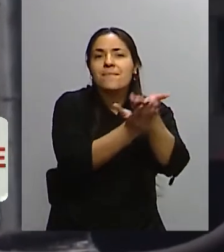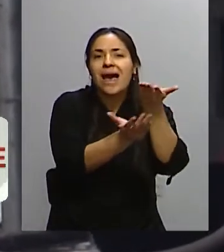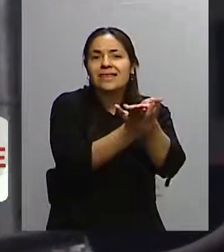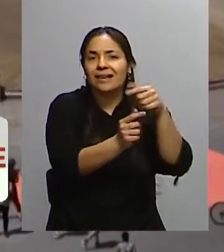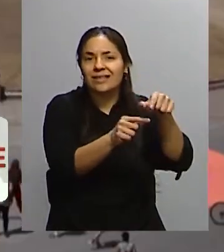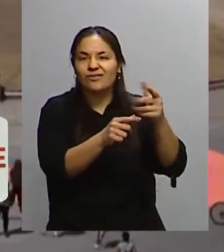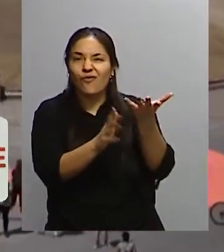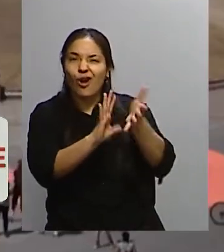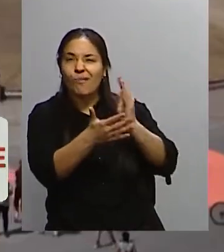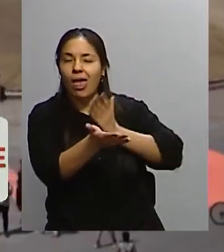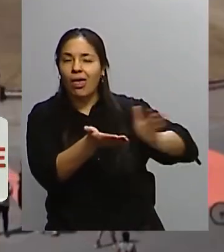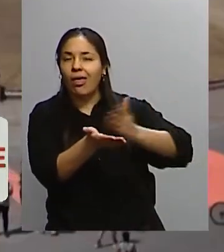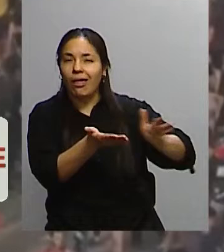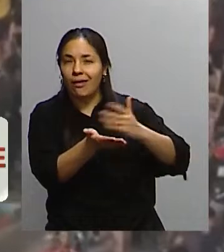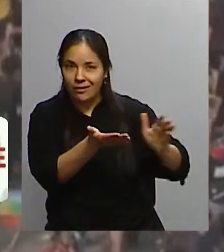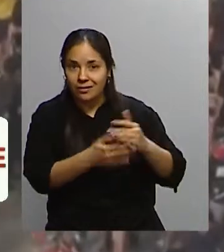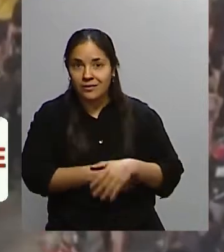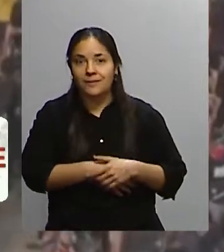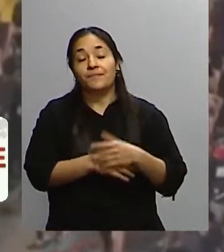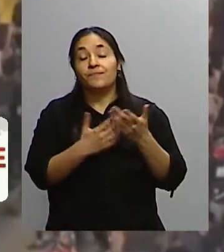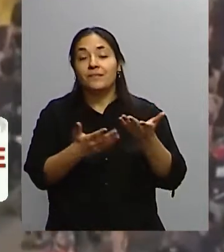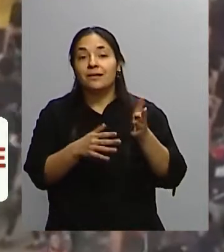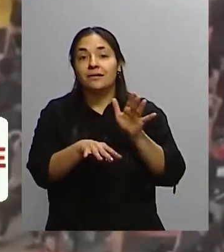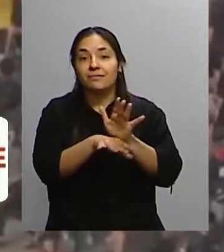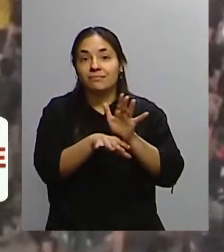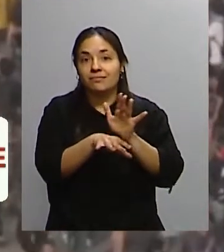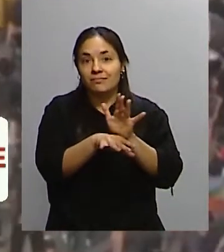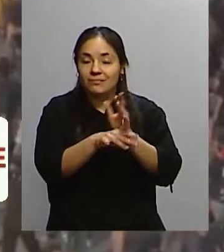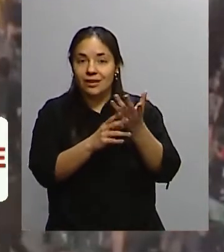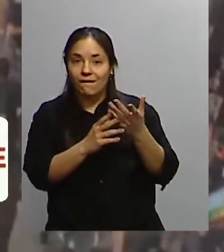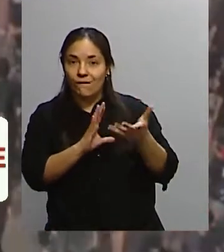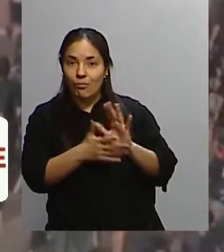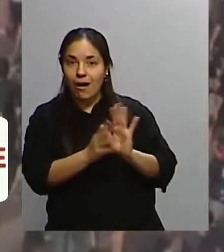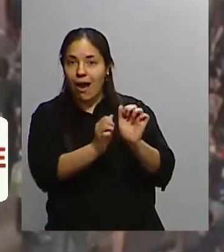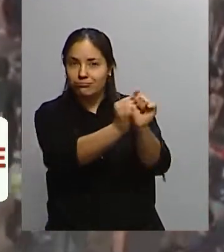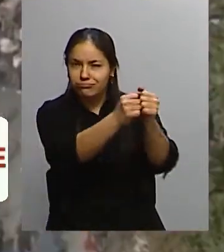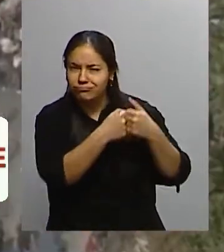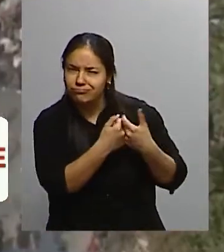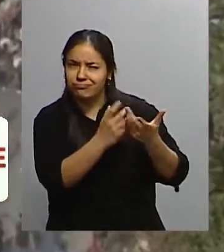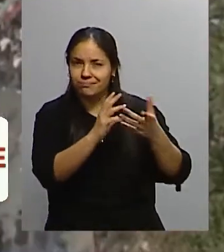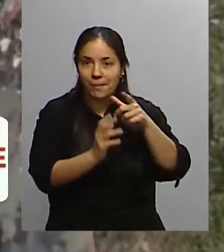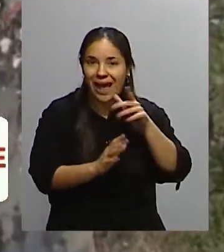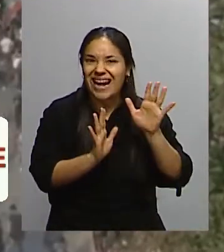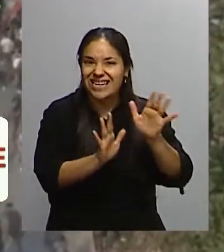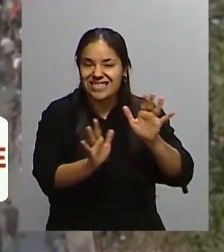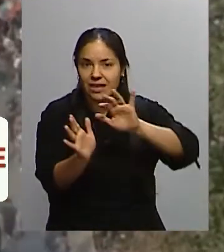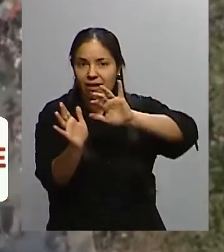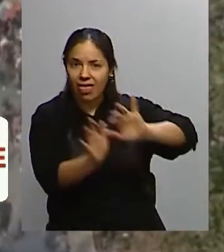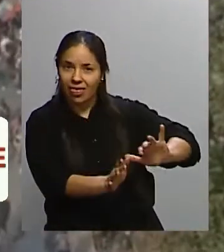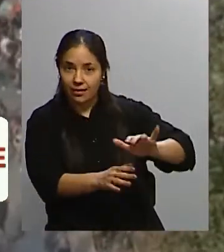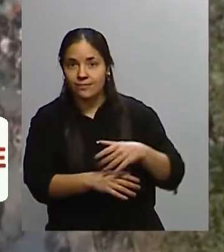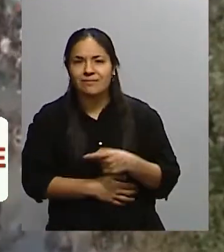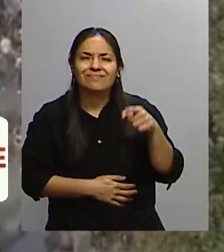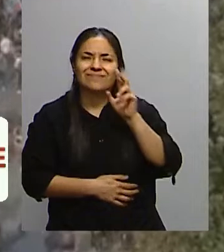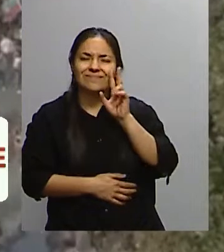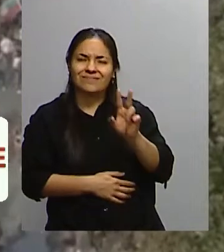acciones ilegítimas que hacen ciertos grupos minoritarios. Entonces, eso ha sido bastante